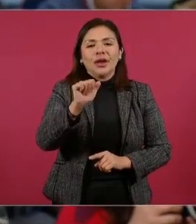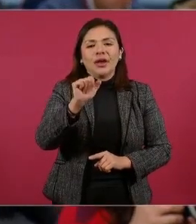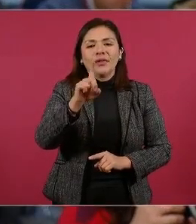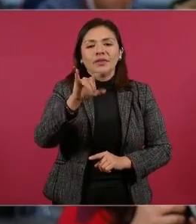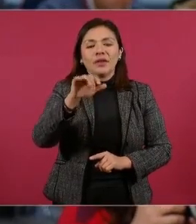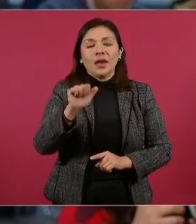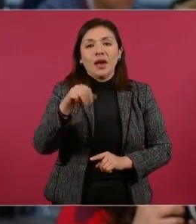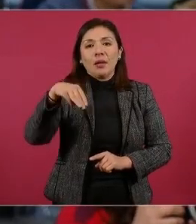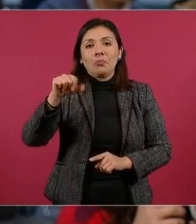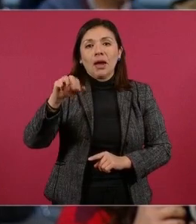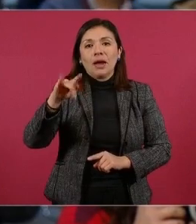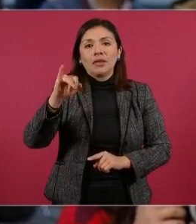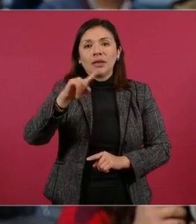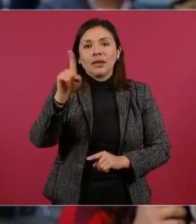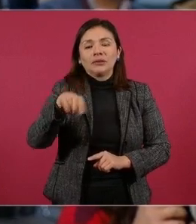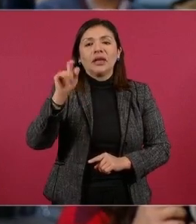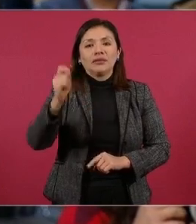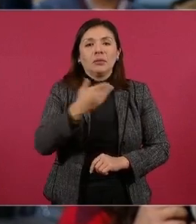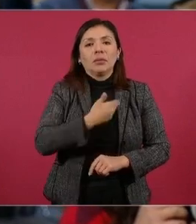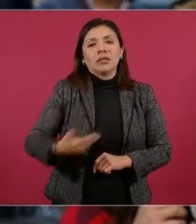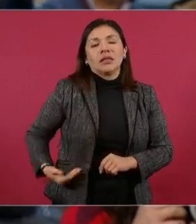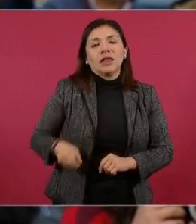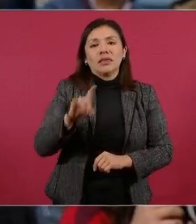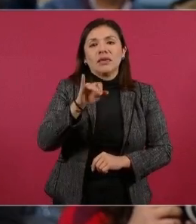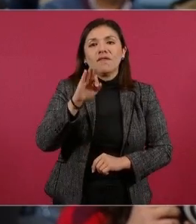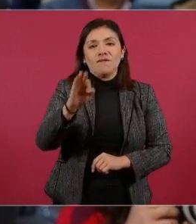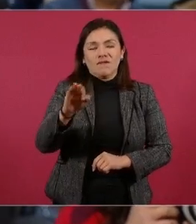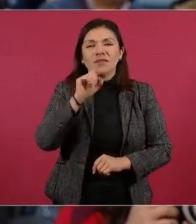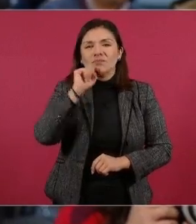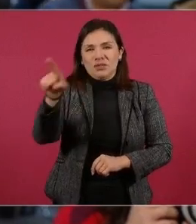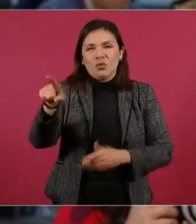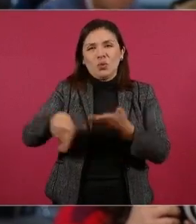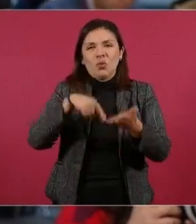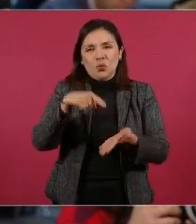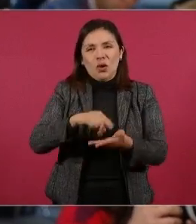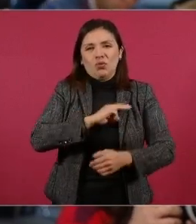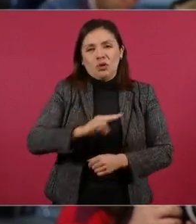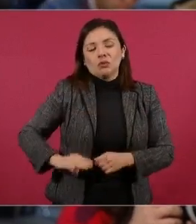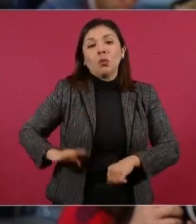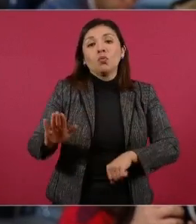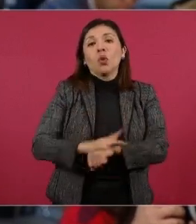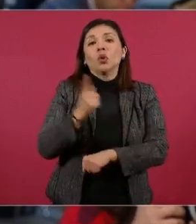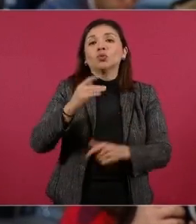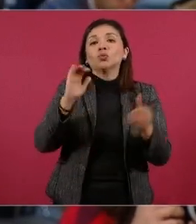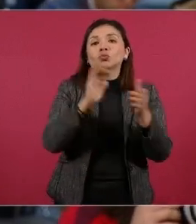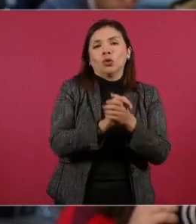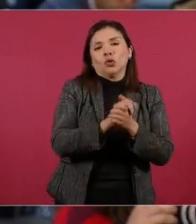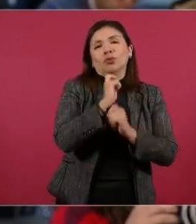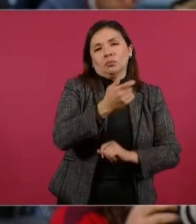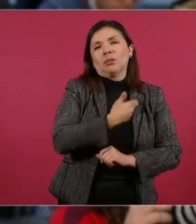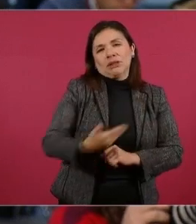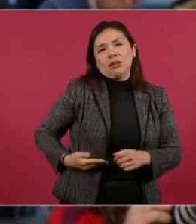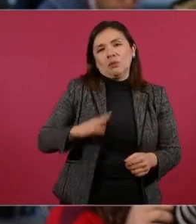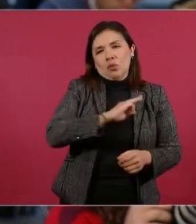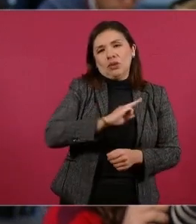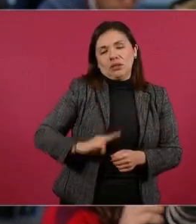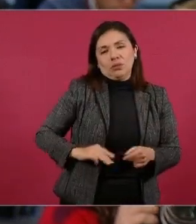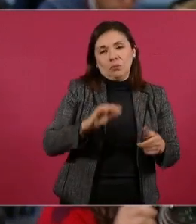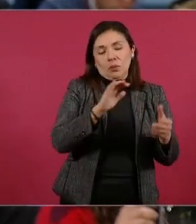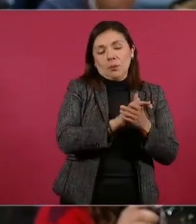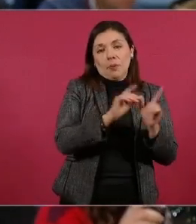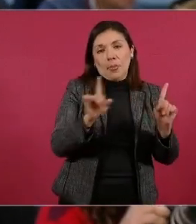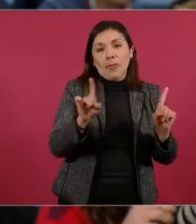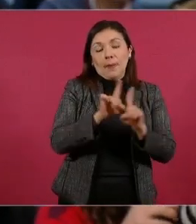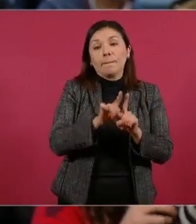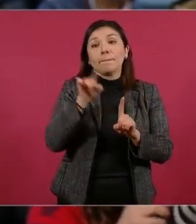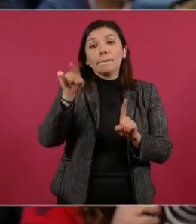Martínez Lozada ella es presidenta del Dif en esa localidad porque bueno su esposo es presidente municipal y a pesar